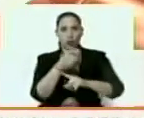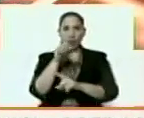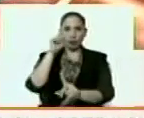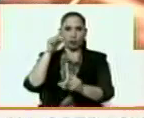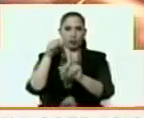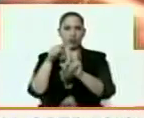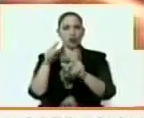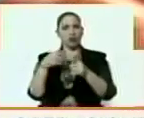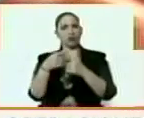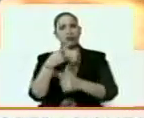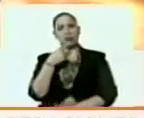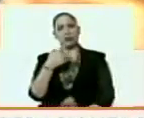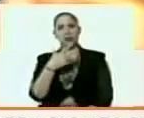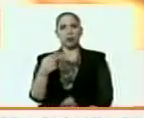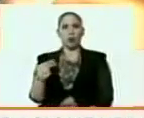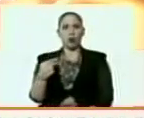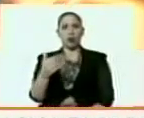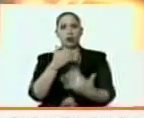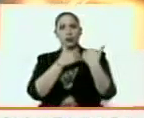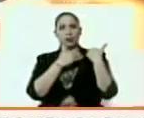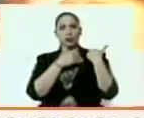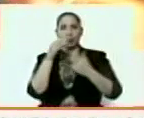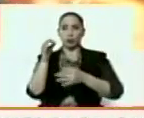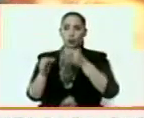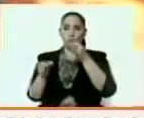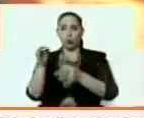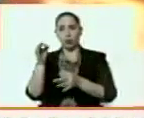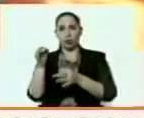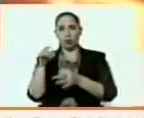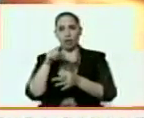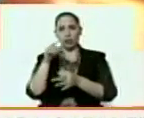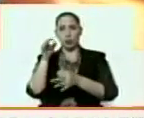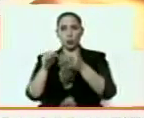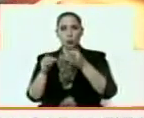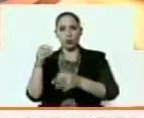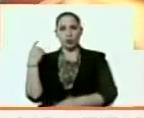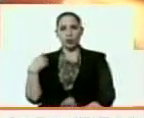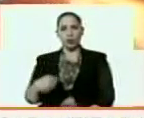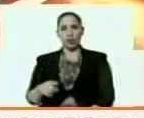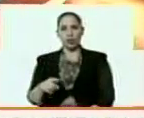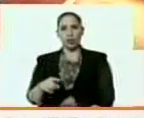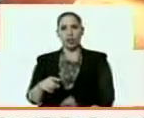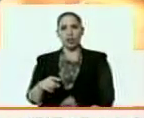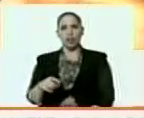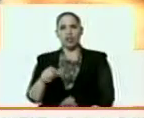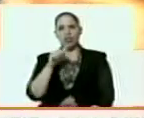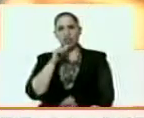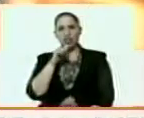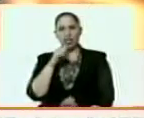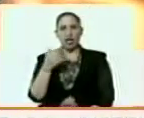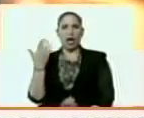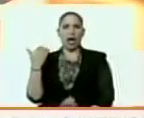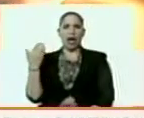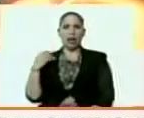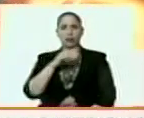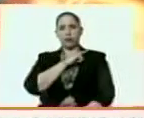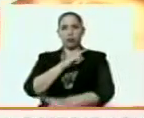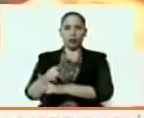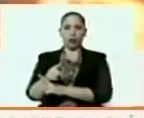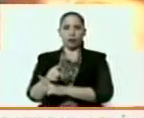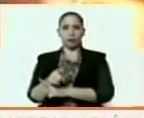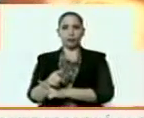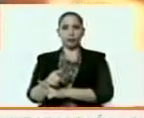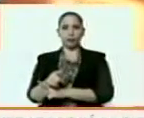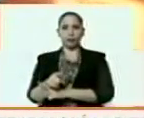no, la representación jurídica en este juicio la tiene justamente quienes habían demandado a la República. Es allí la